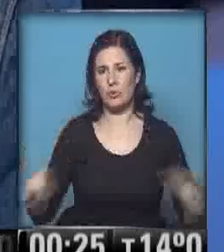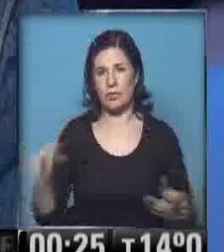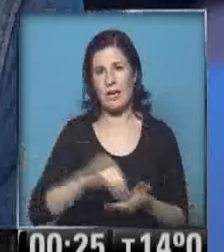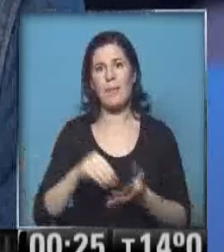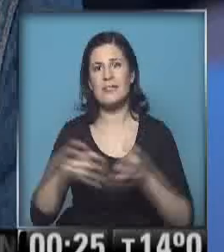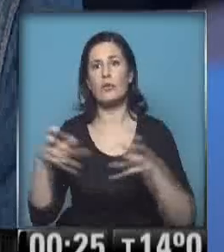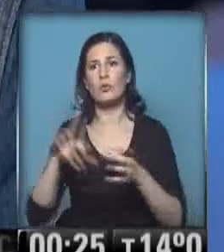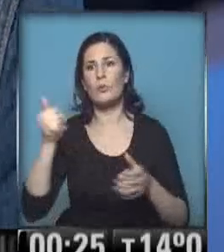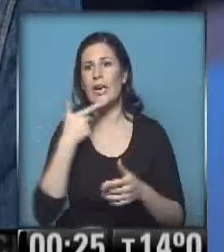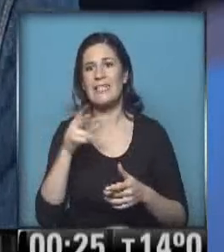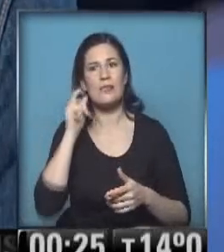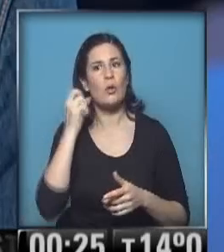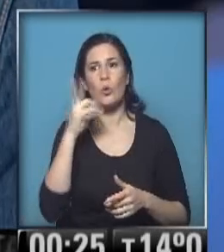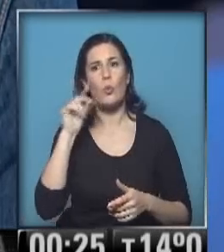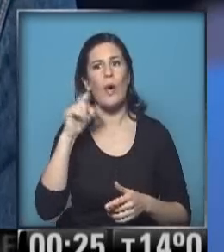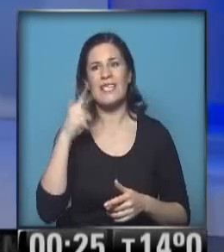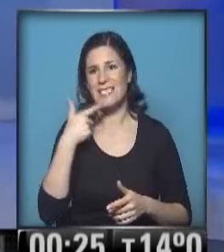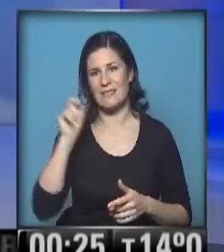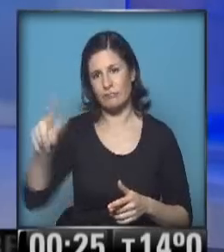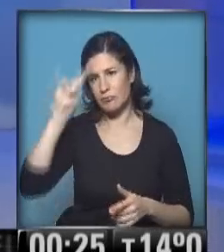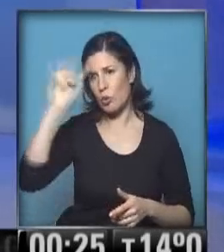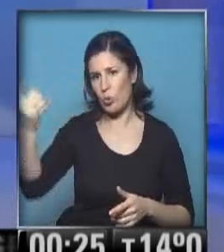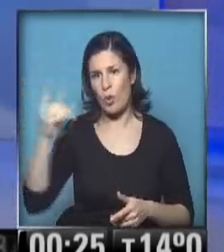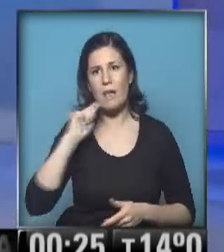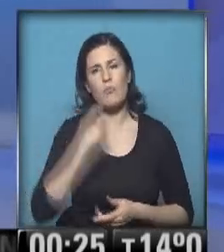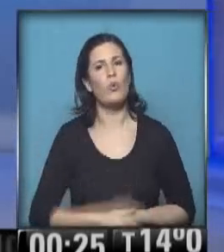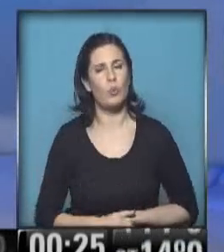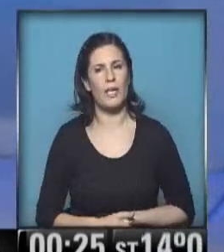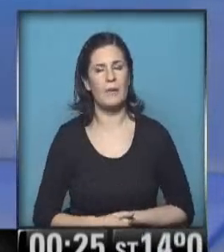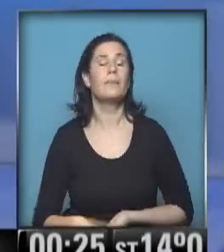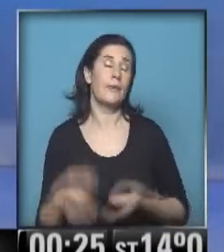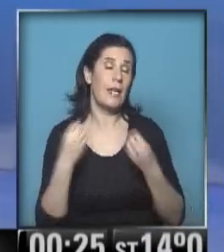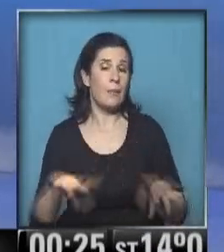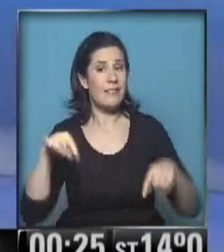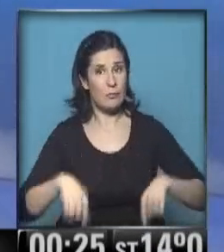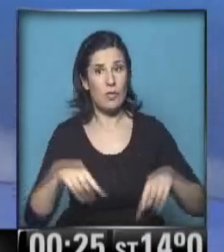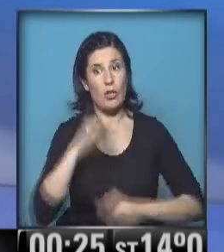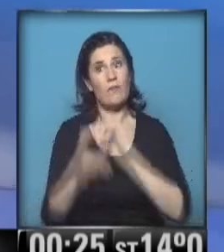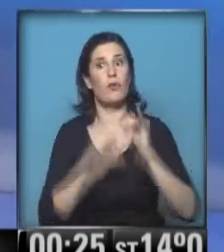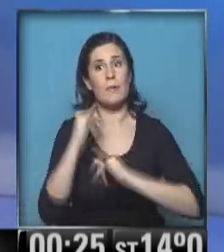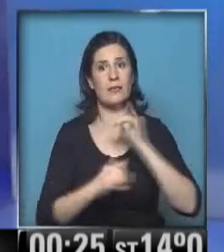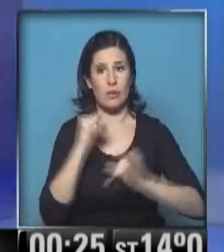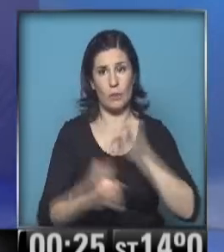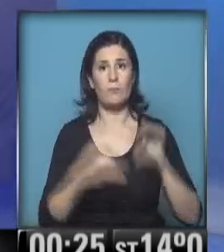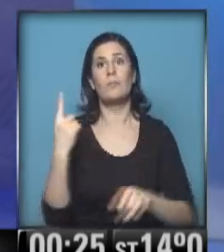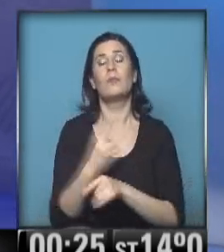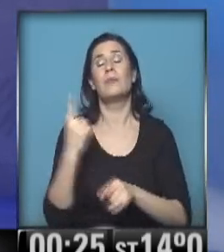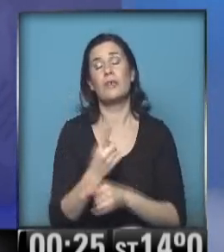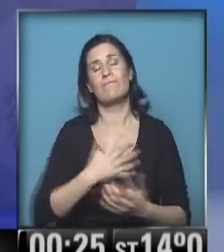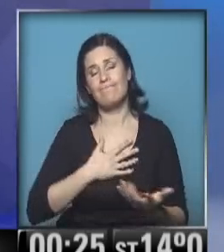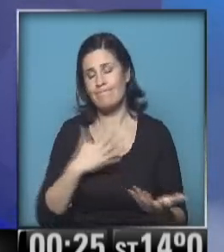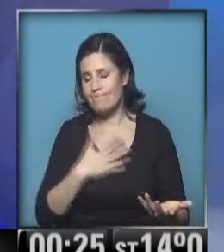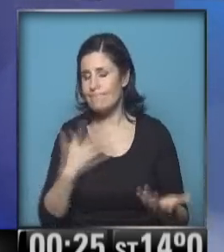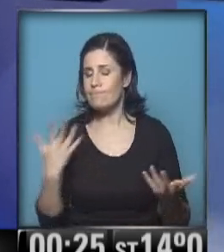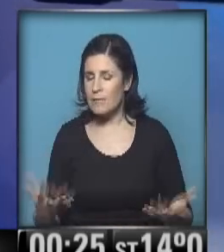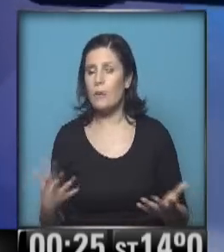Guachas, una banda uruguaya hermosa. Y comenzamos nosotros ahora sí con toda la información. Lo primero, lamentablemente, tiene